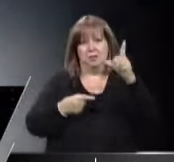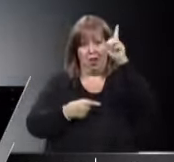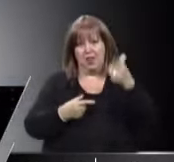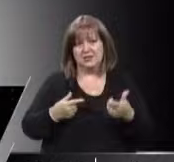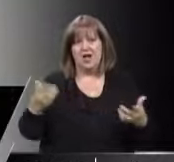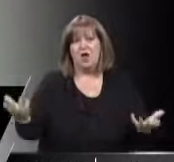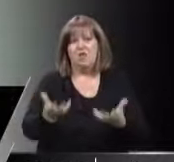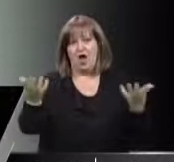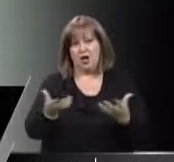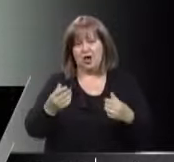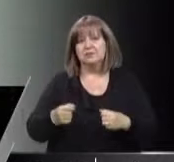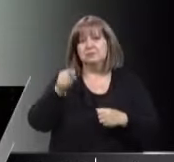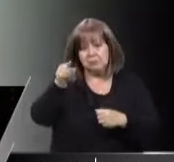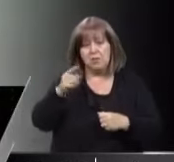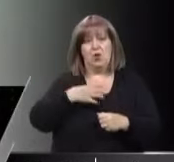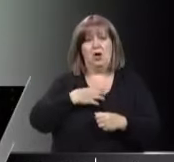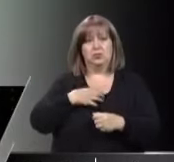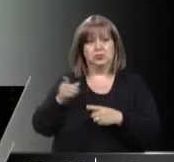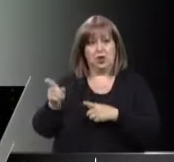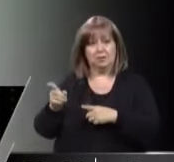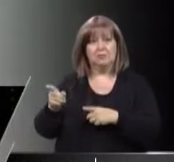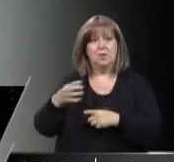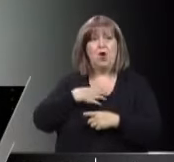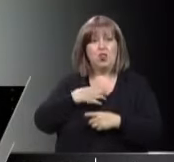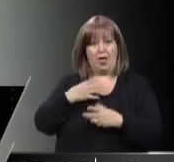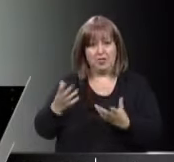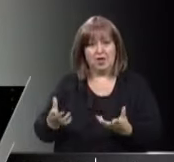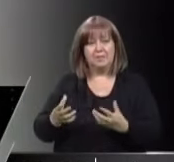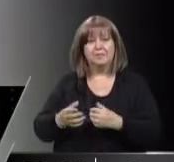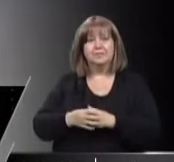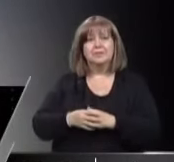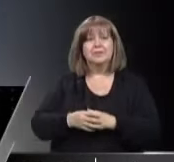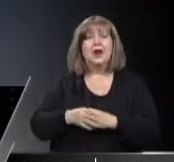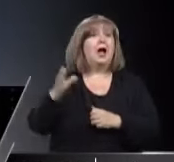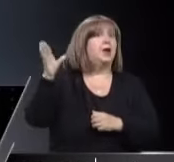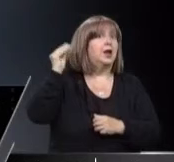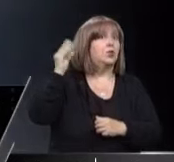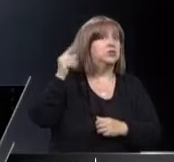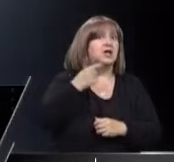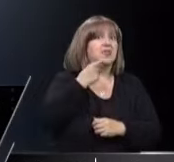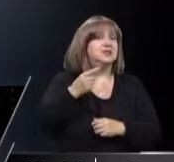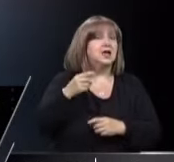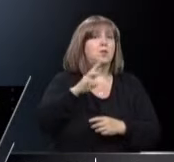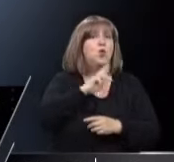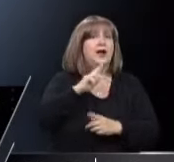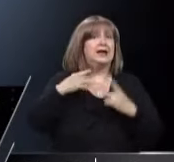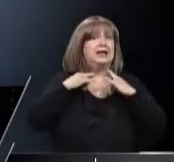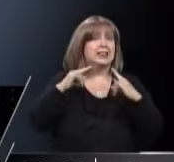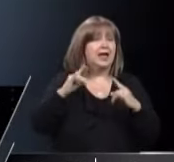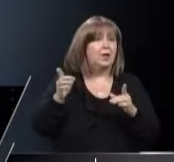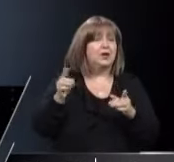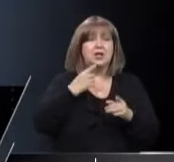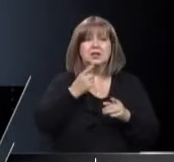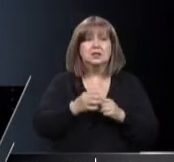incendio en su propio vehículo claro Va a aprender a ver podemos escuchar el audio de lo que está pasando en el